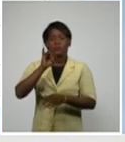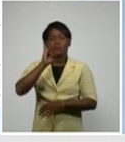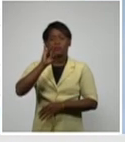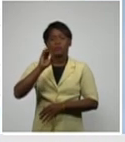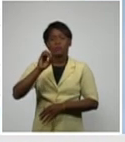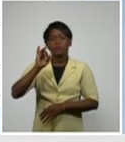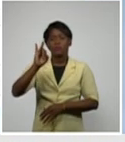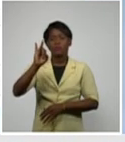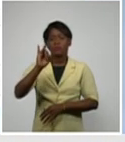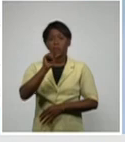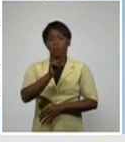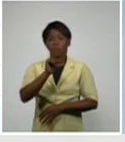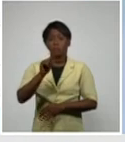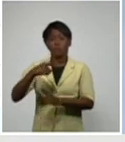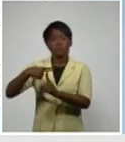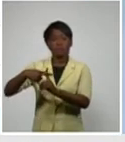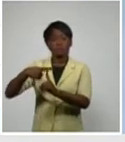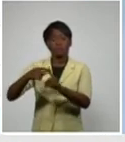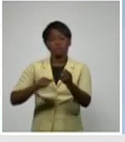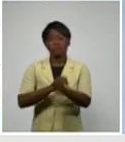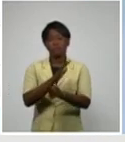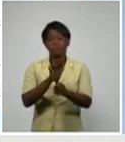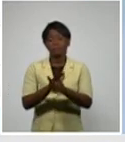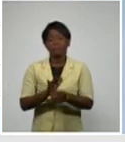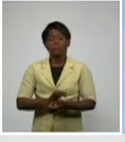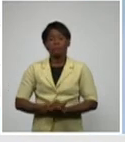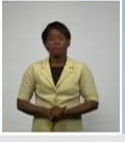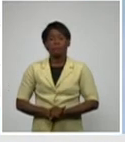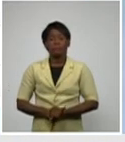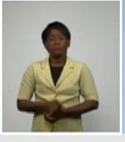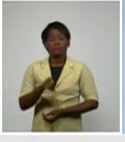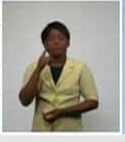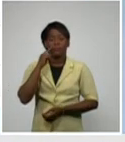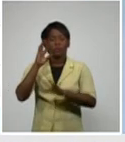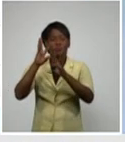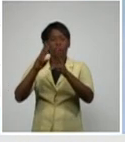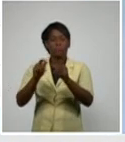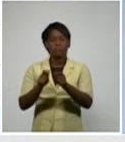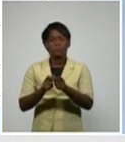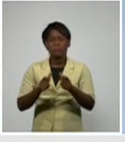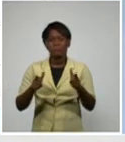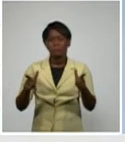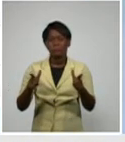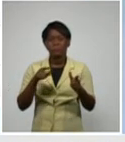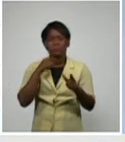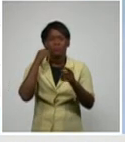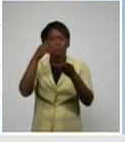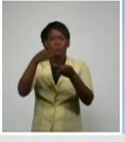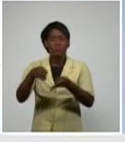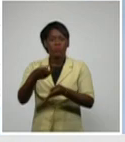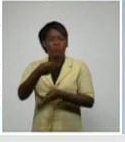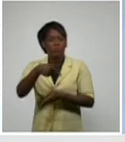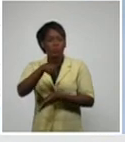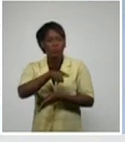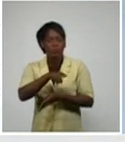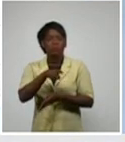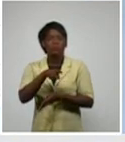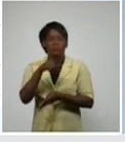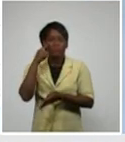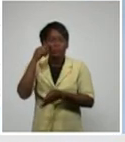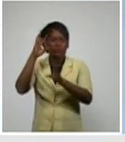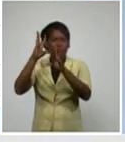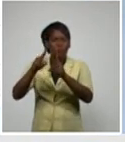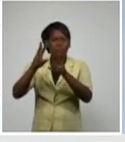50.863.707 casos confirmados. Una cifra también elevada de fallecidos ayer en nuestra región. De los